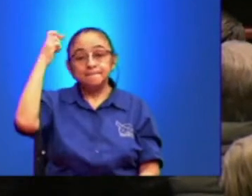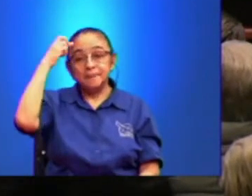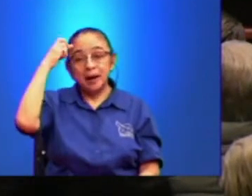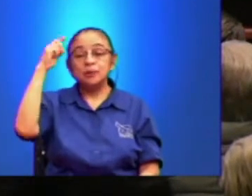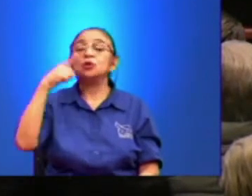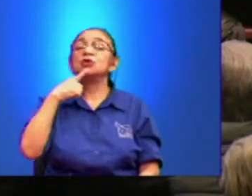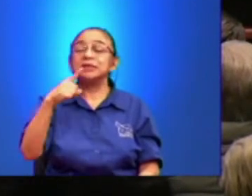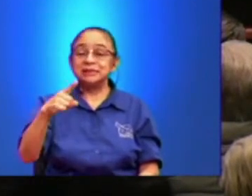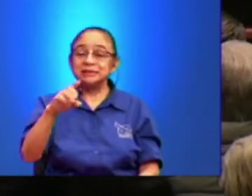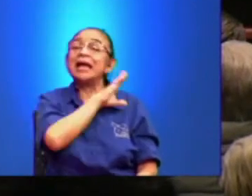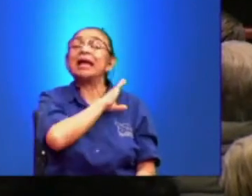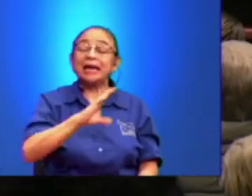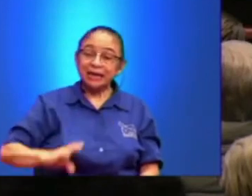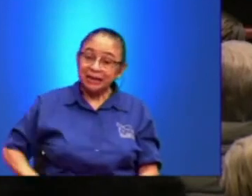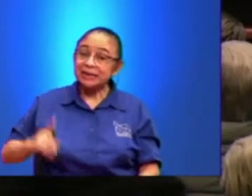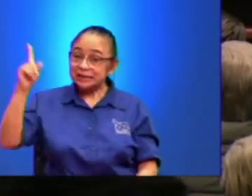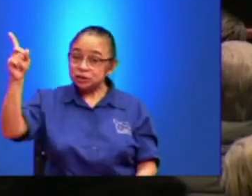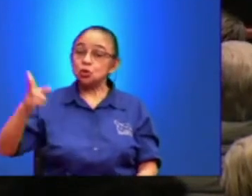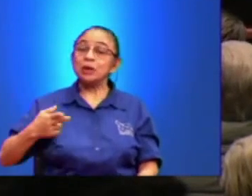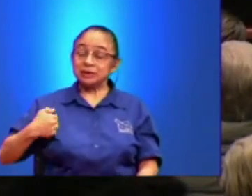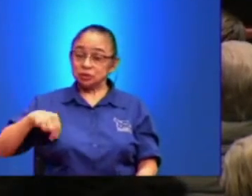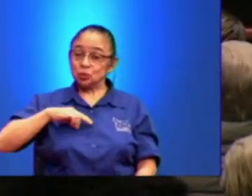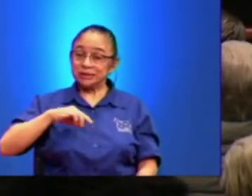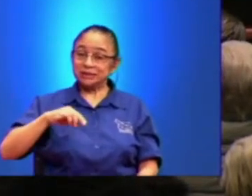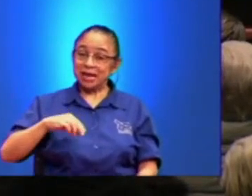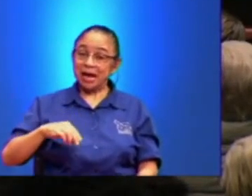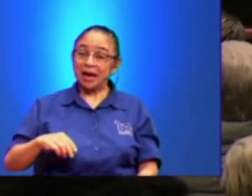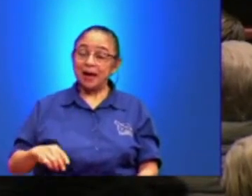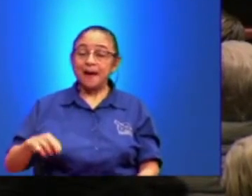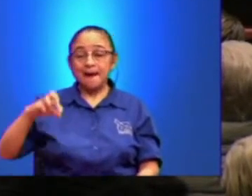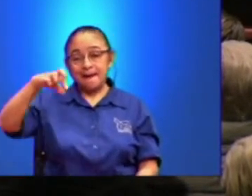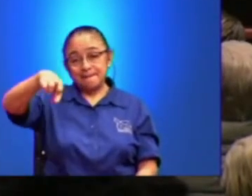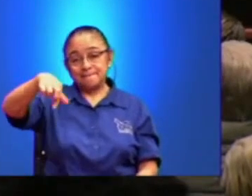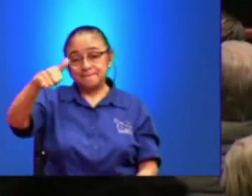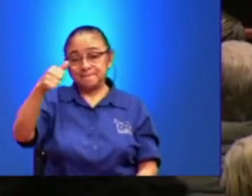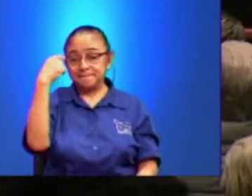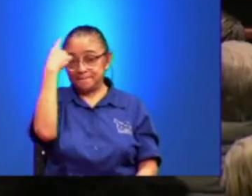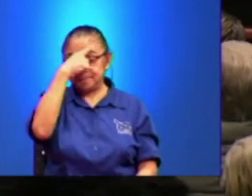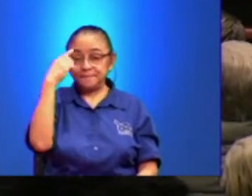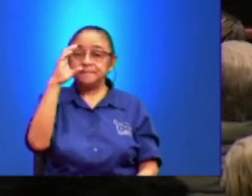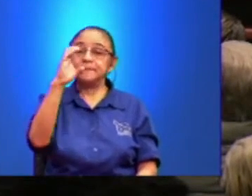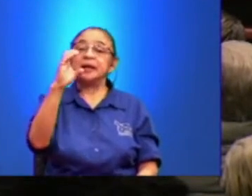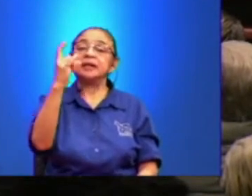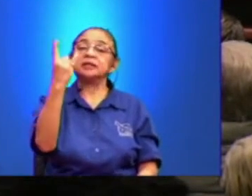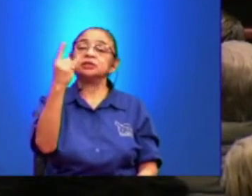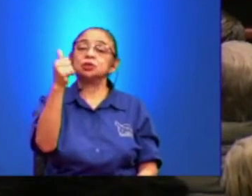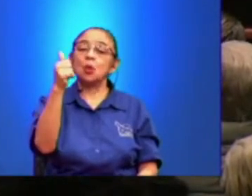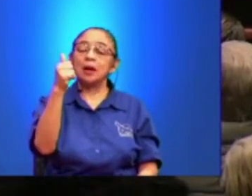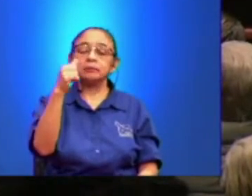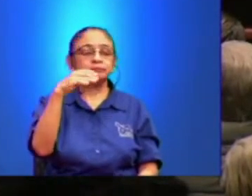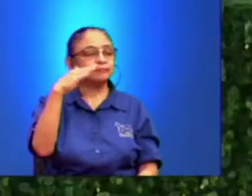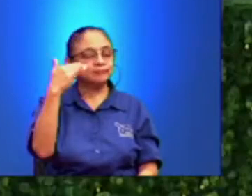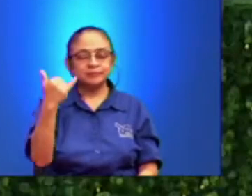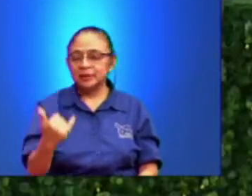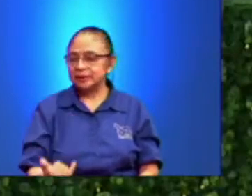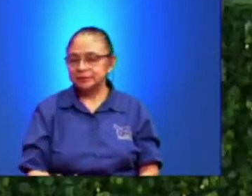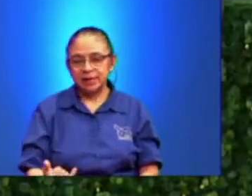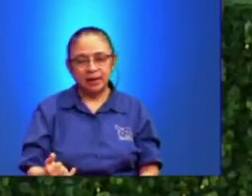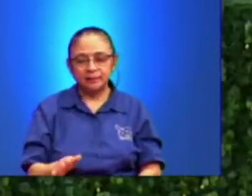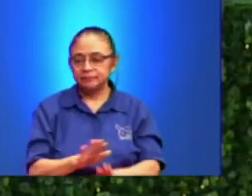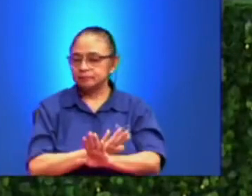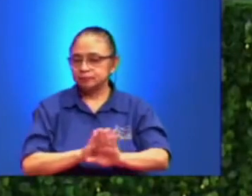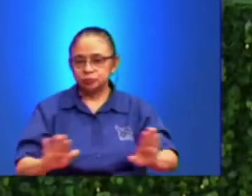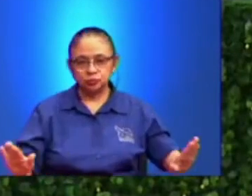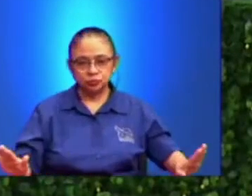cristo es nuestra pascua que ella ha sido sacrificada era entonces